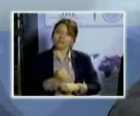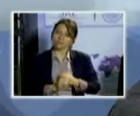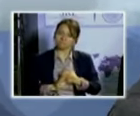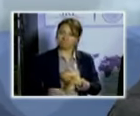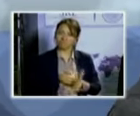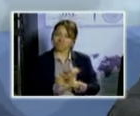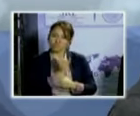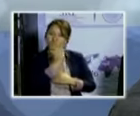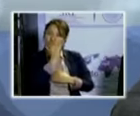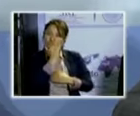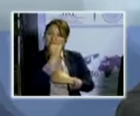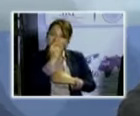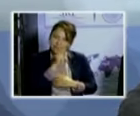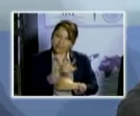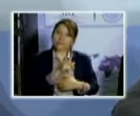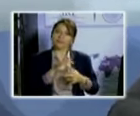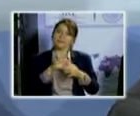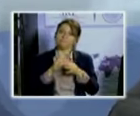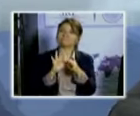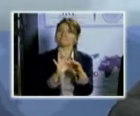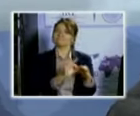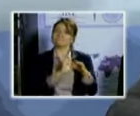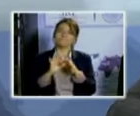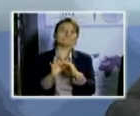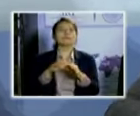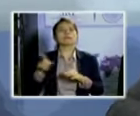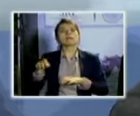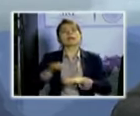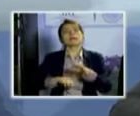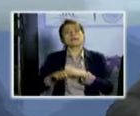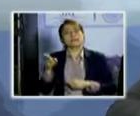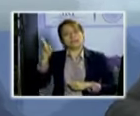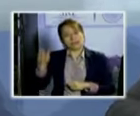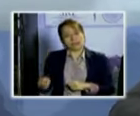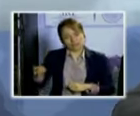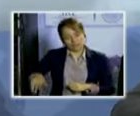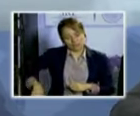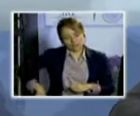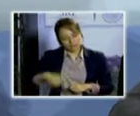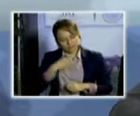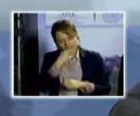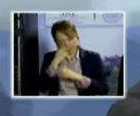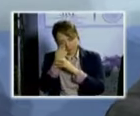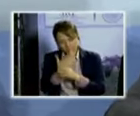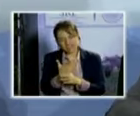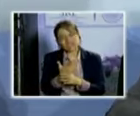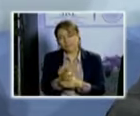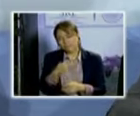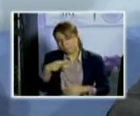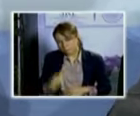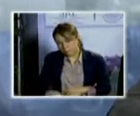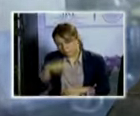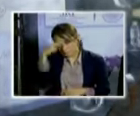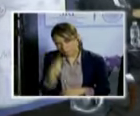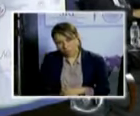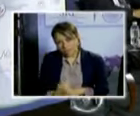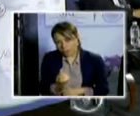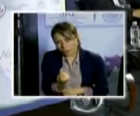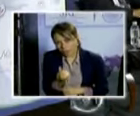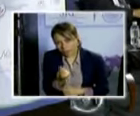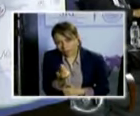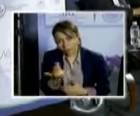y termino, el embajador de ALBA estaba mencionando el papel que México está jugando en